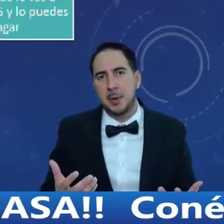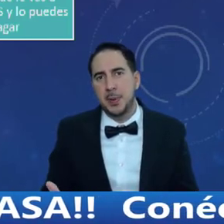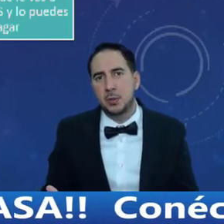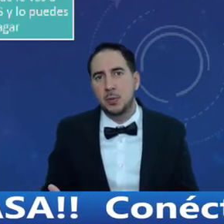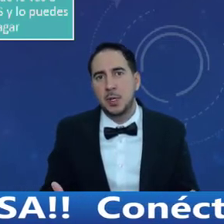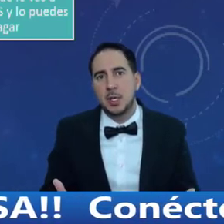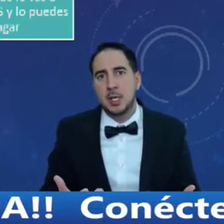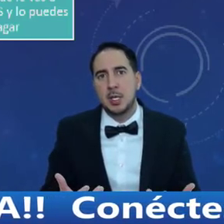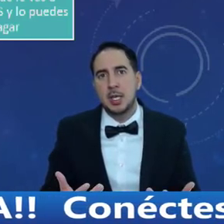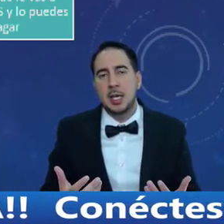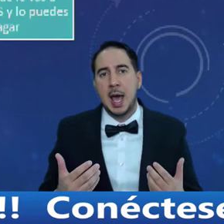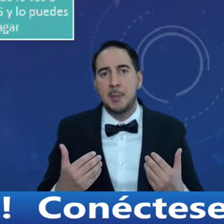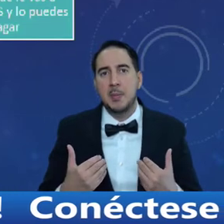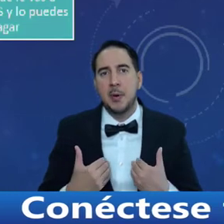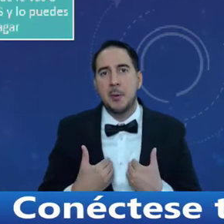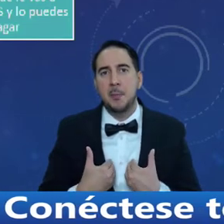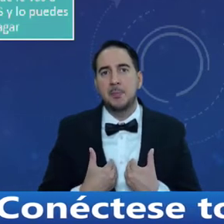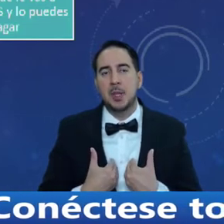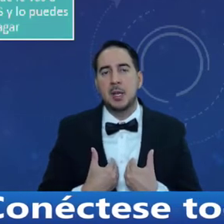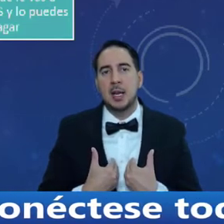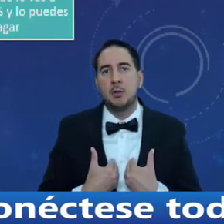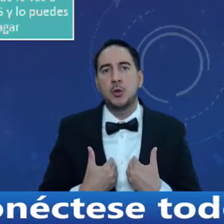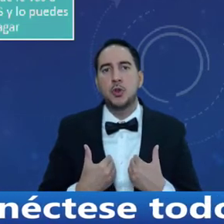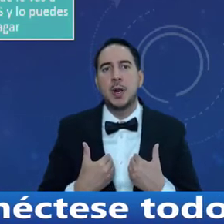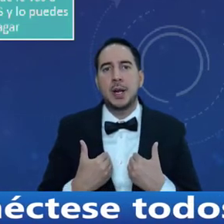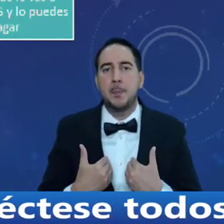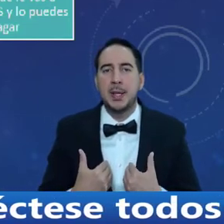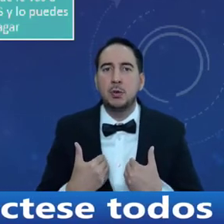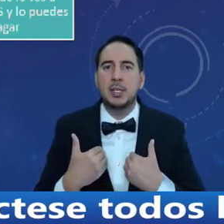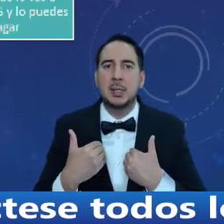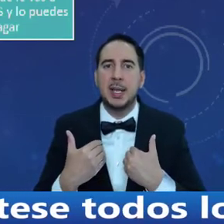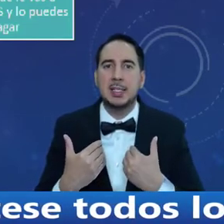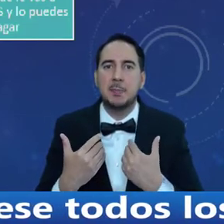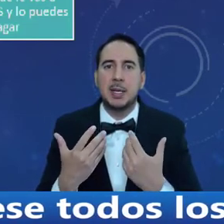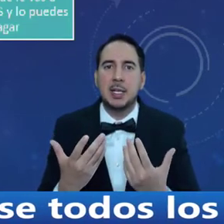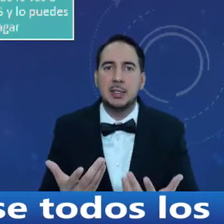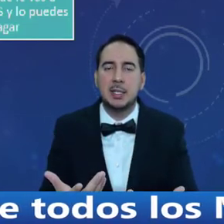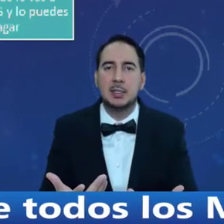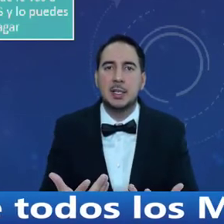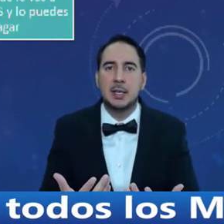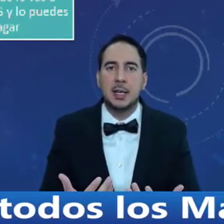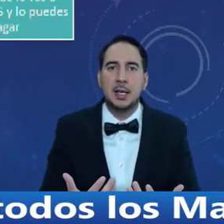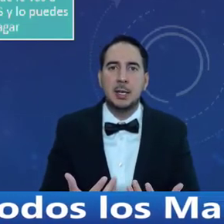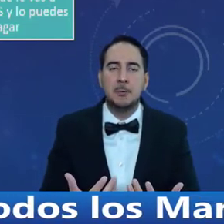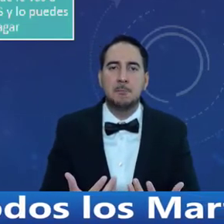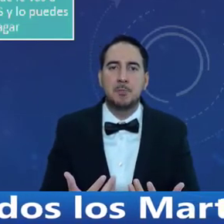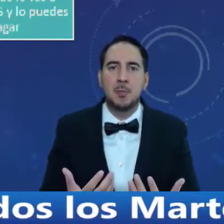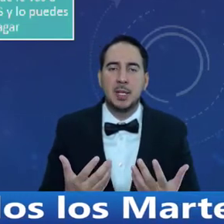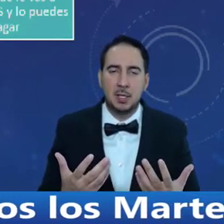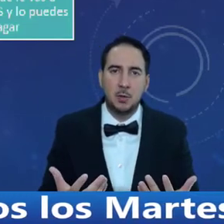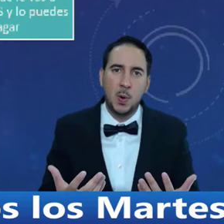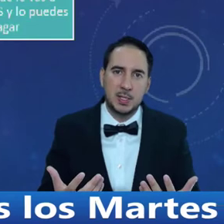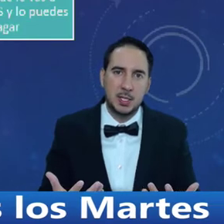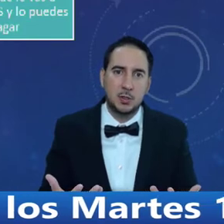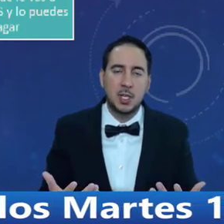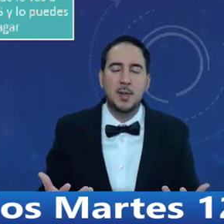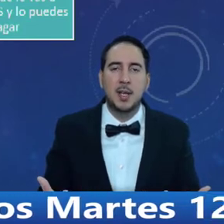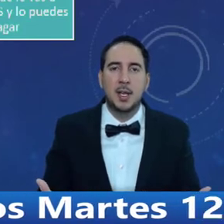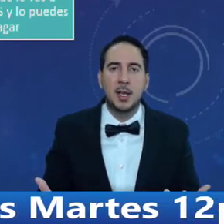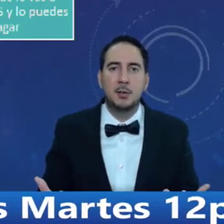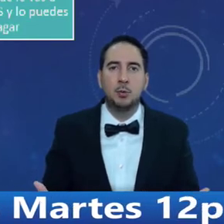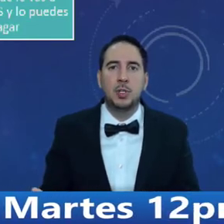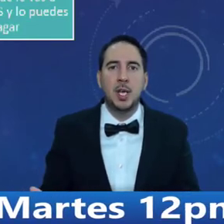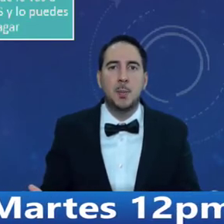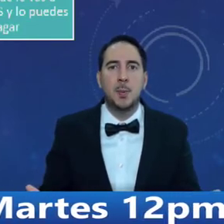le va a dar más respeto. Y a la misma vez, le doy yo el respeto que se merecen mis clientes vestidos así. Entonces,